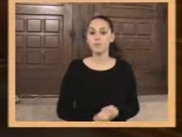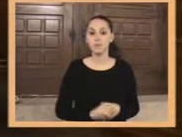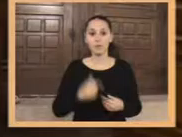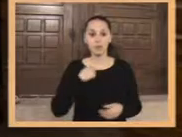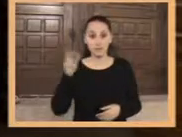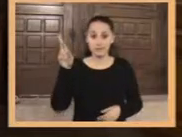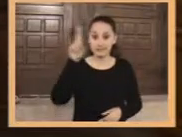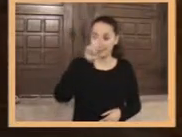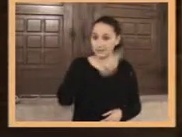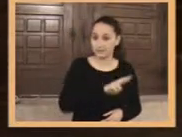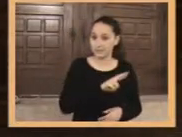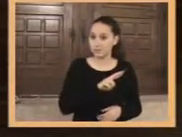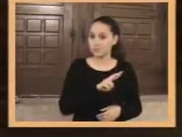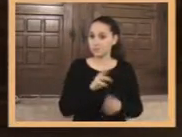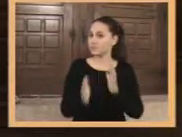repetir rápidamente